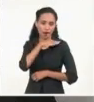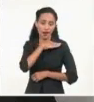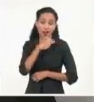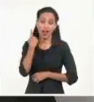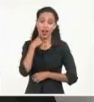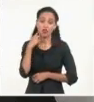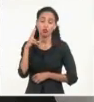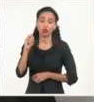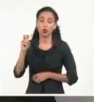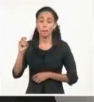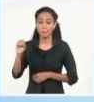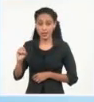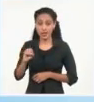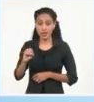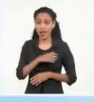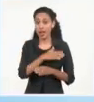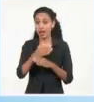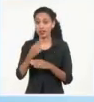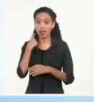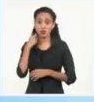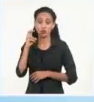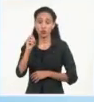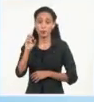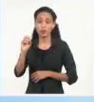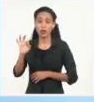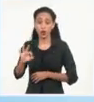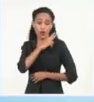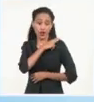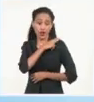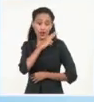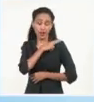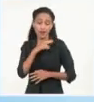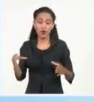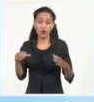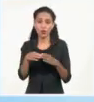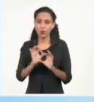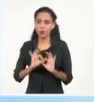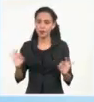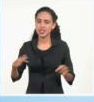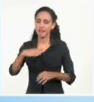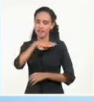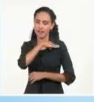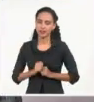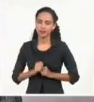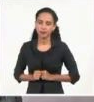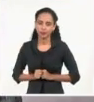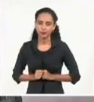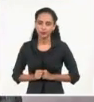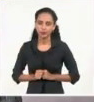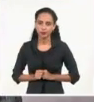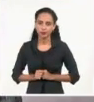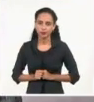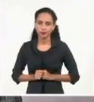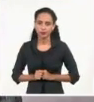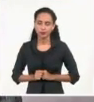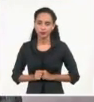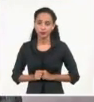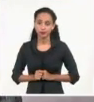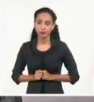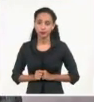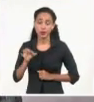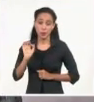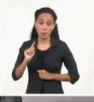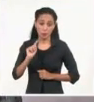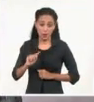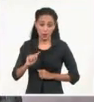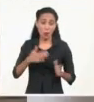2000 y 2008 jefe de la jefatura de tropas especiales de las FARC durante el rechazo a la invasión Mercenario en playa